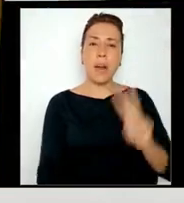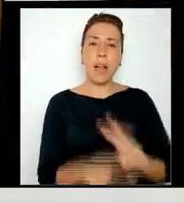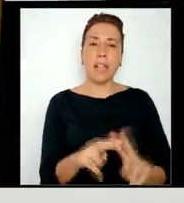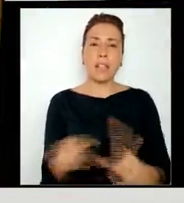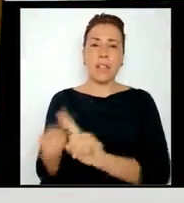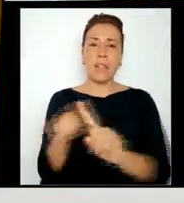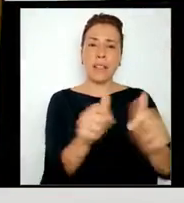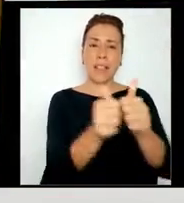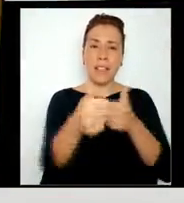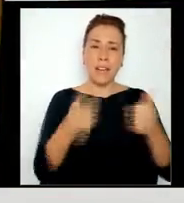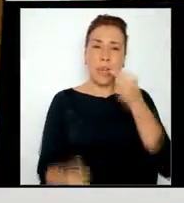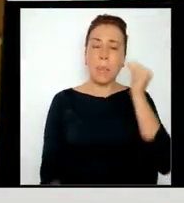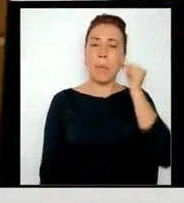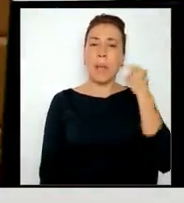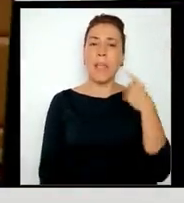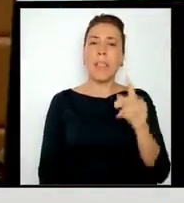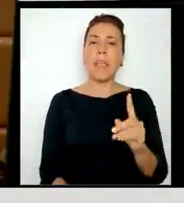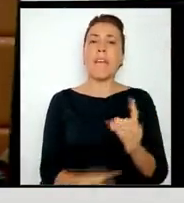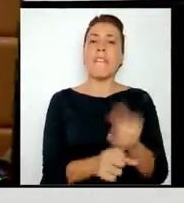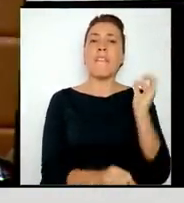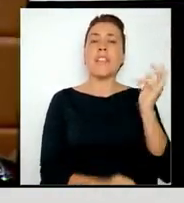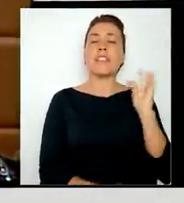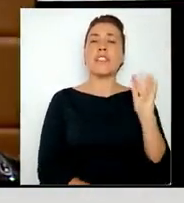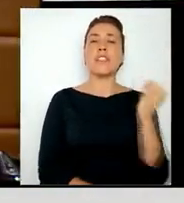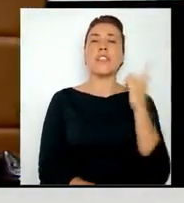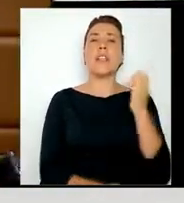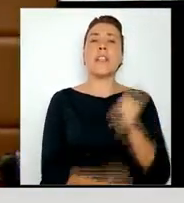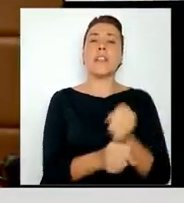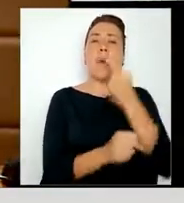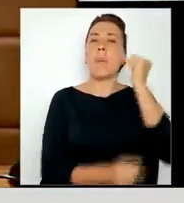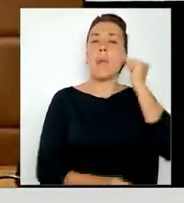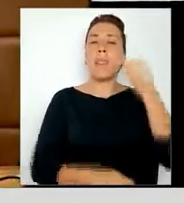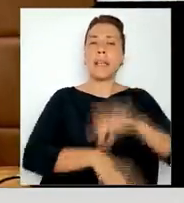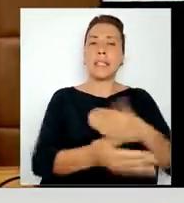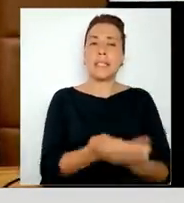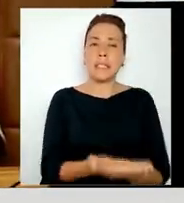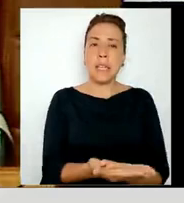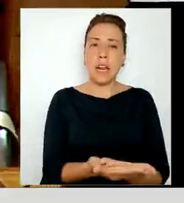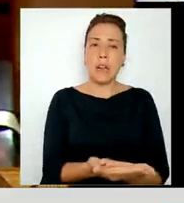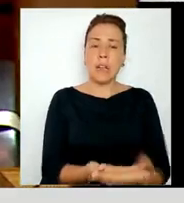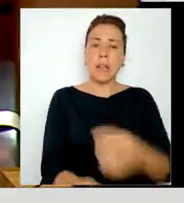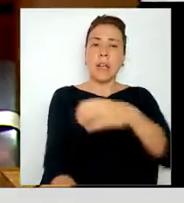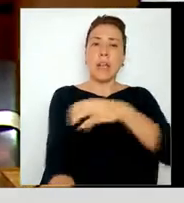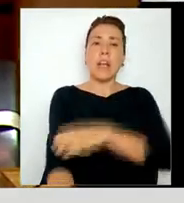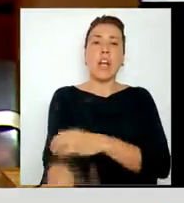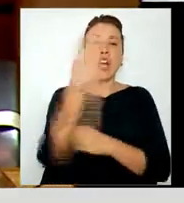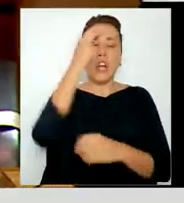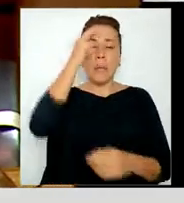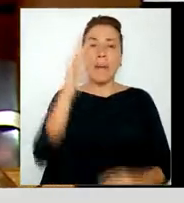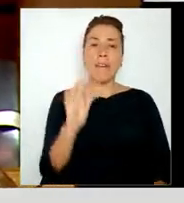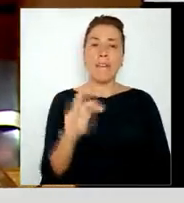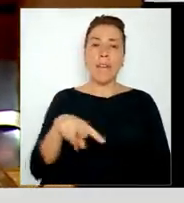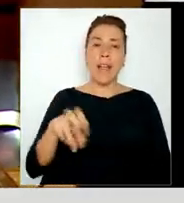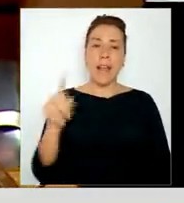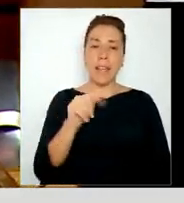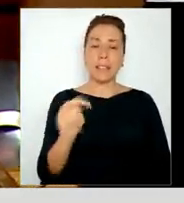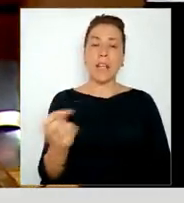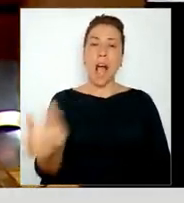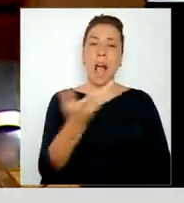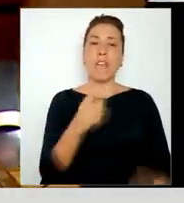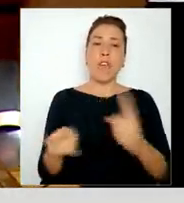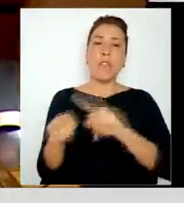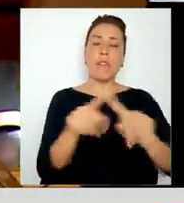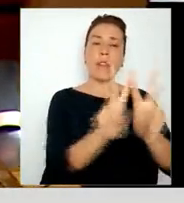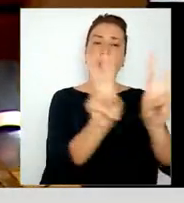dirigentes de la federación nacional de trabajadores y trabajadoras de la salud de la región de coquimbo la fenat que nos han expuesto sobre diversas materias y problemáticas